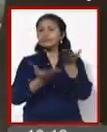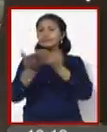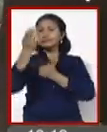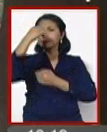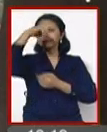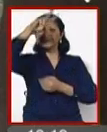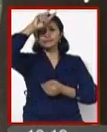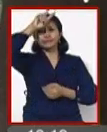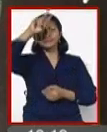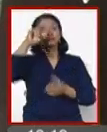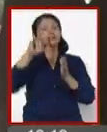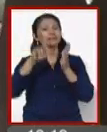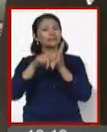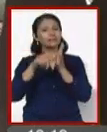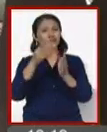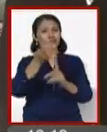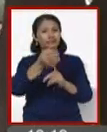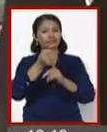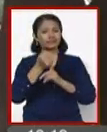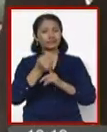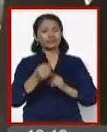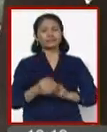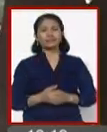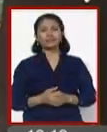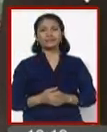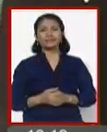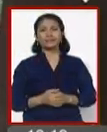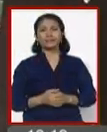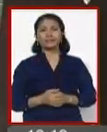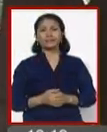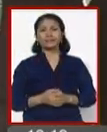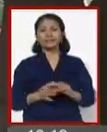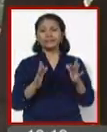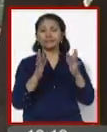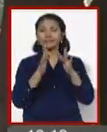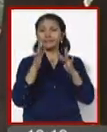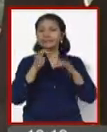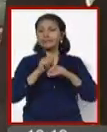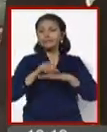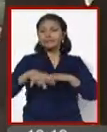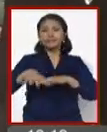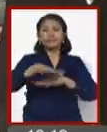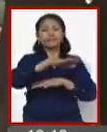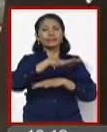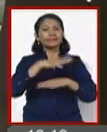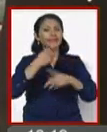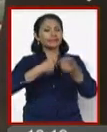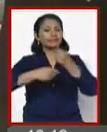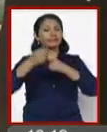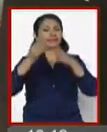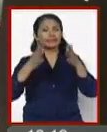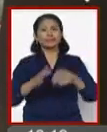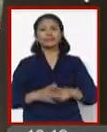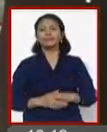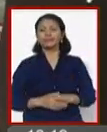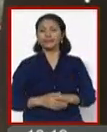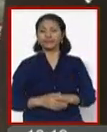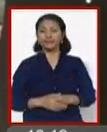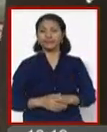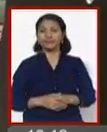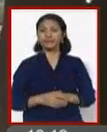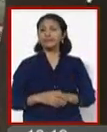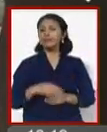a Perú y ha sido secuestrada. Sabemos que es una red de traficantes y hasta ahora no ha sido